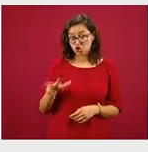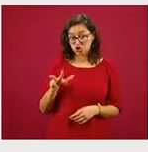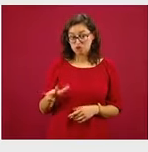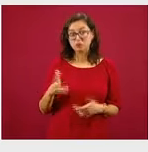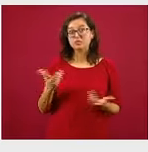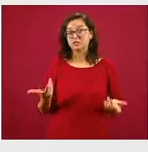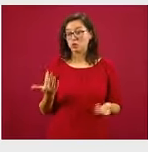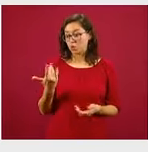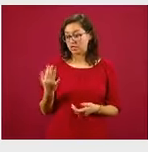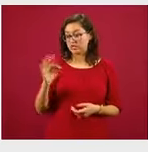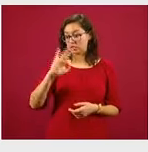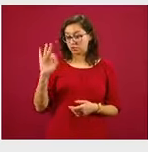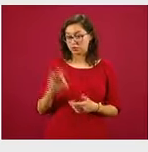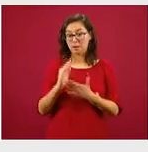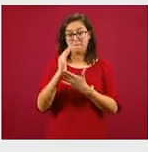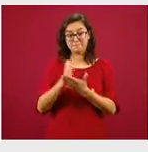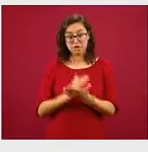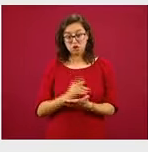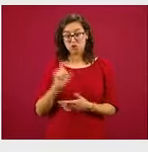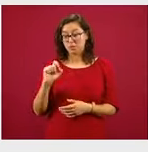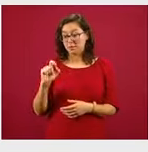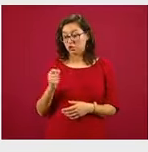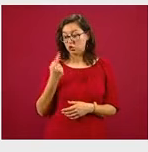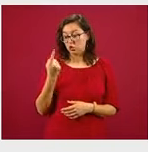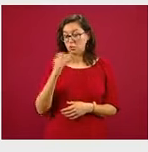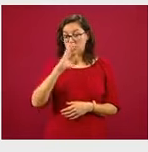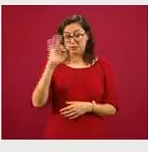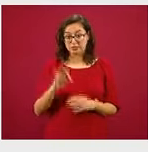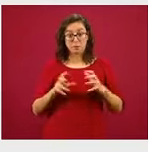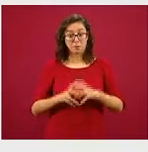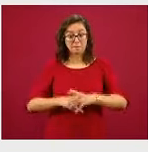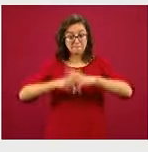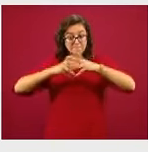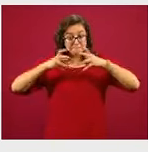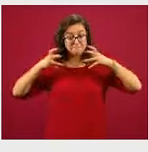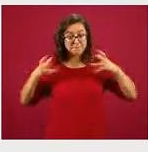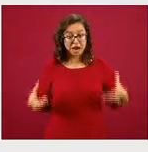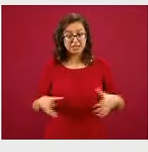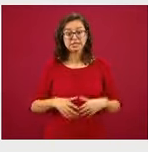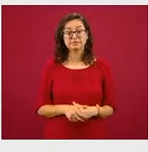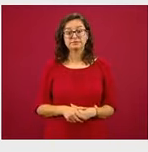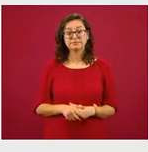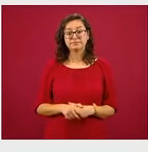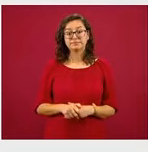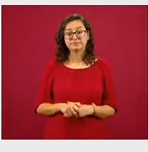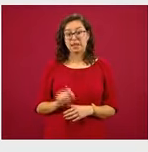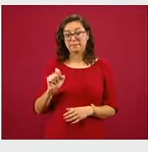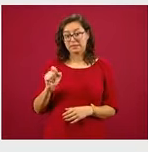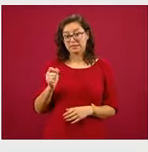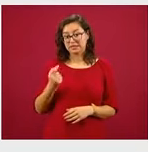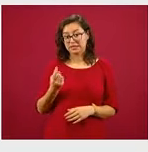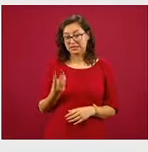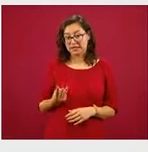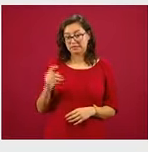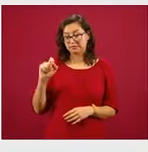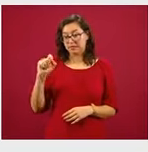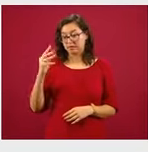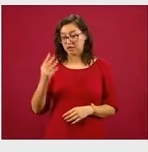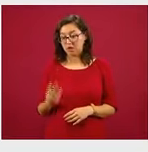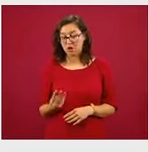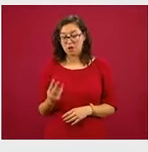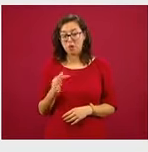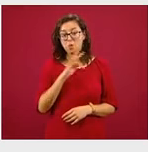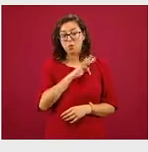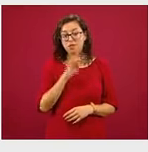transmisión, vemos que en la 21 ya se incrementa, continúa este incremento en la 23, 24, lo vemos por la intensidad de